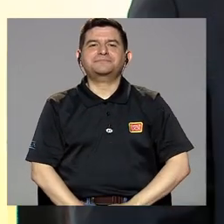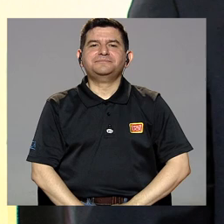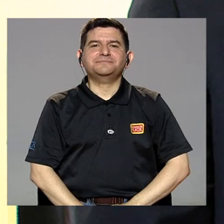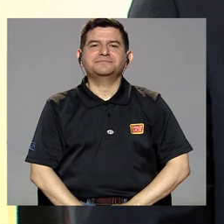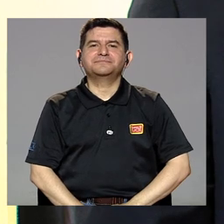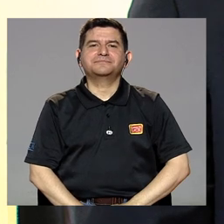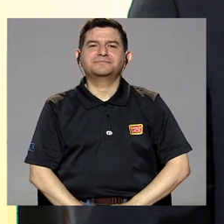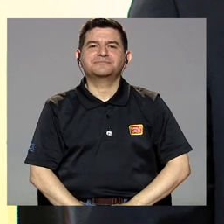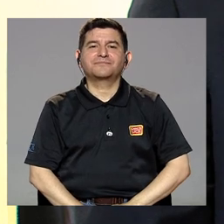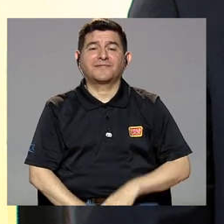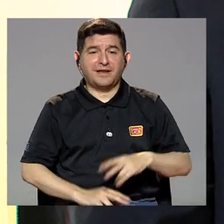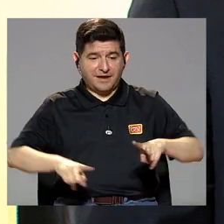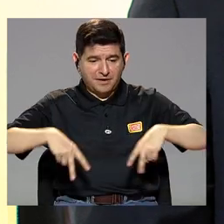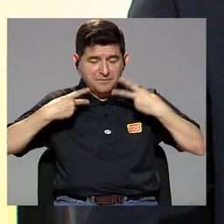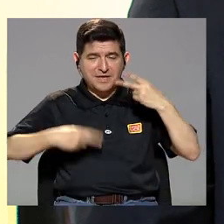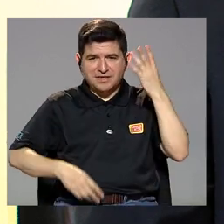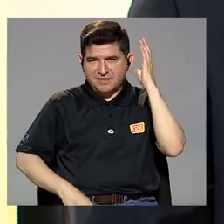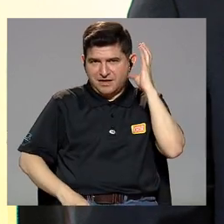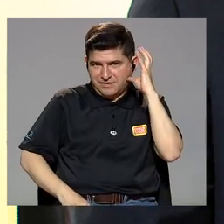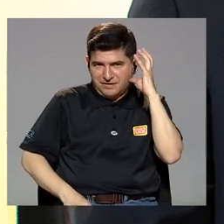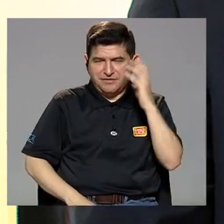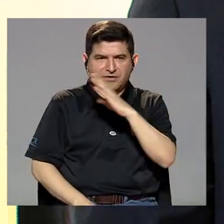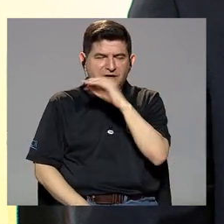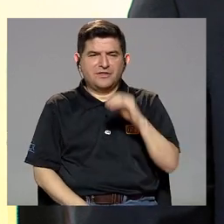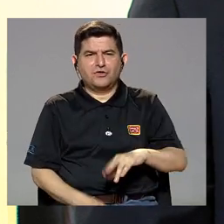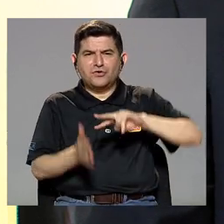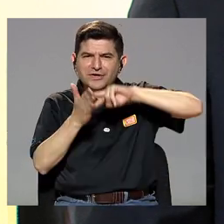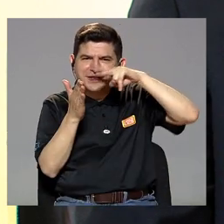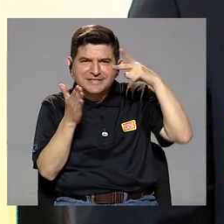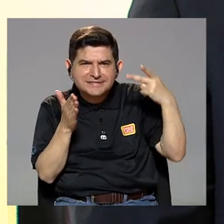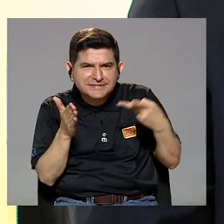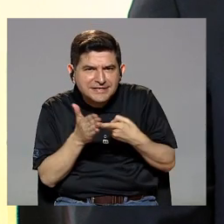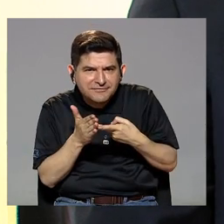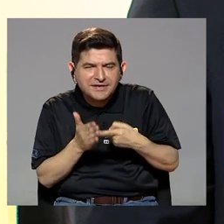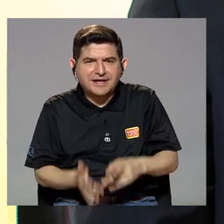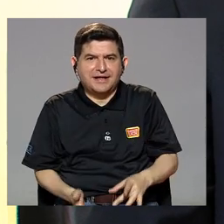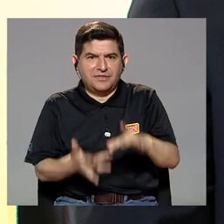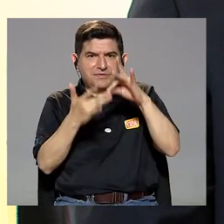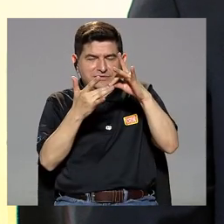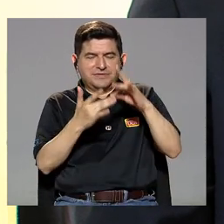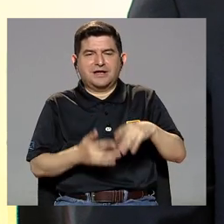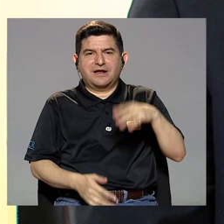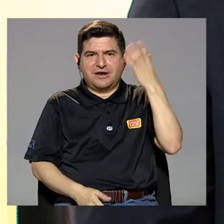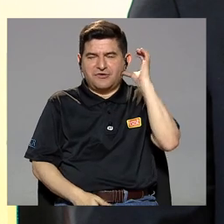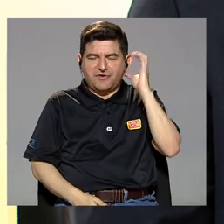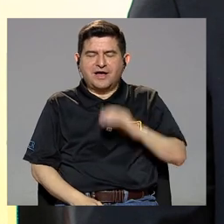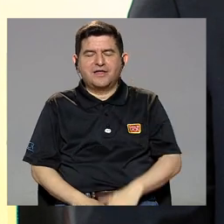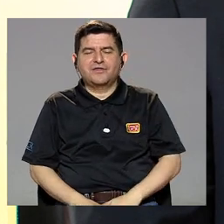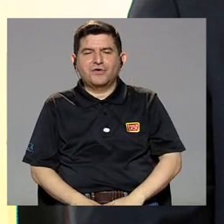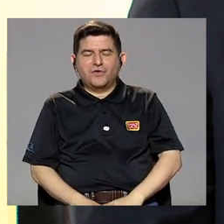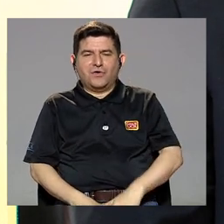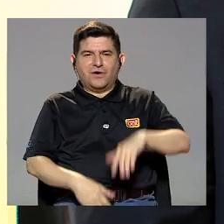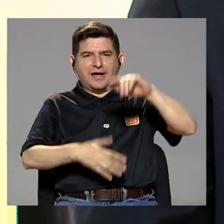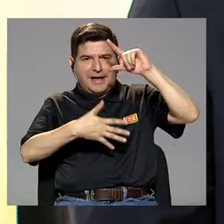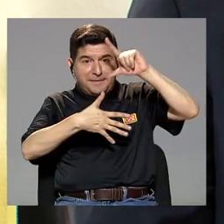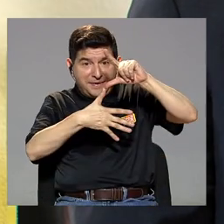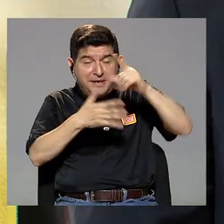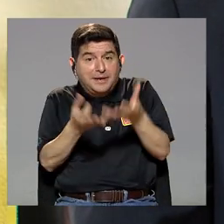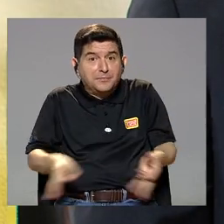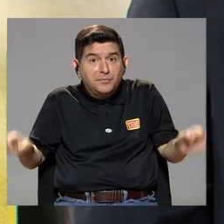la vida de la radio y el significado sobre todo del radio américa latina para usted es muy